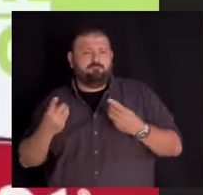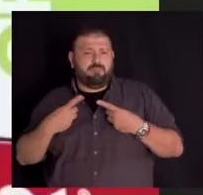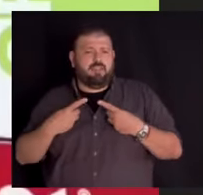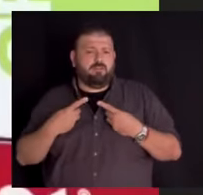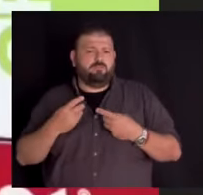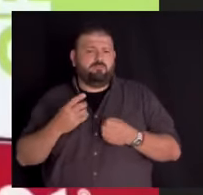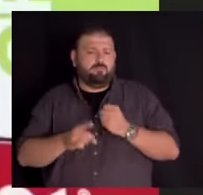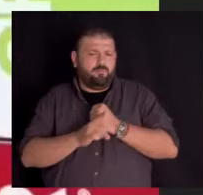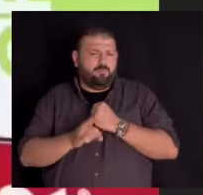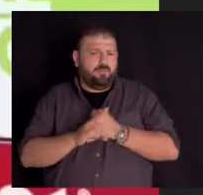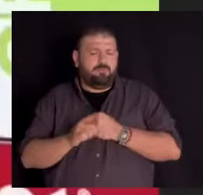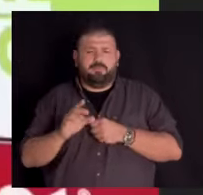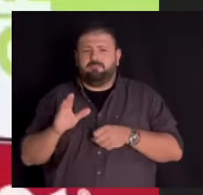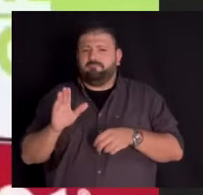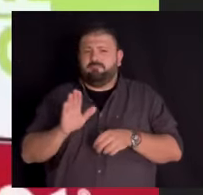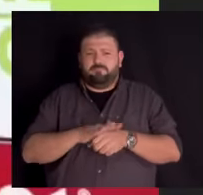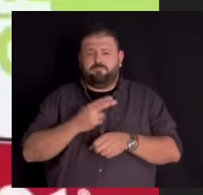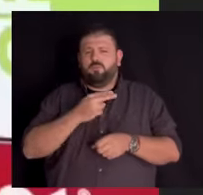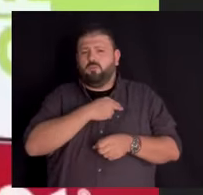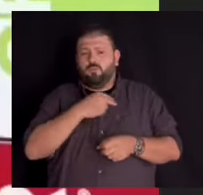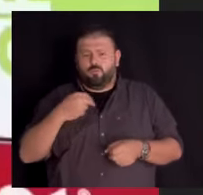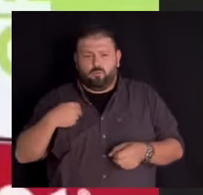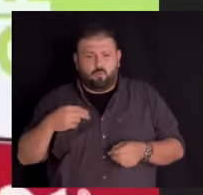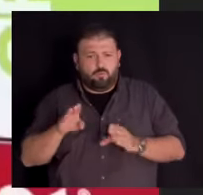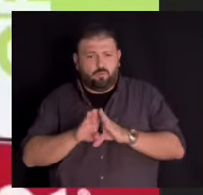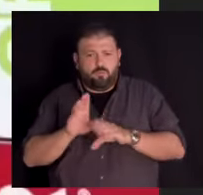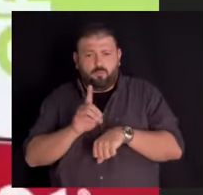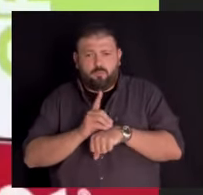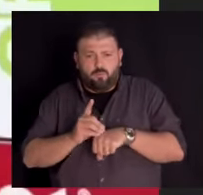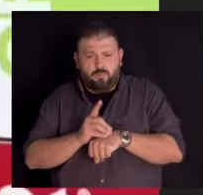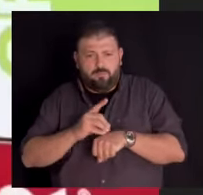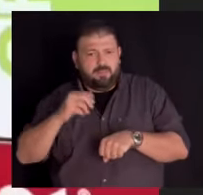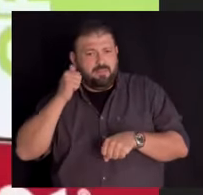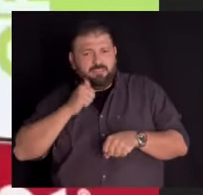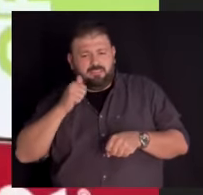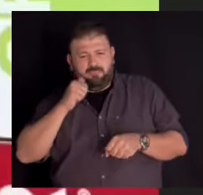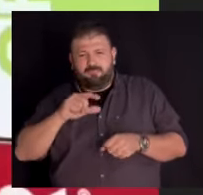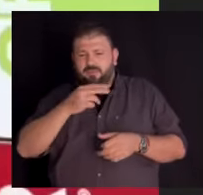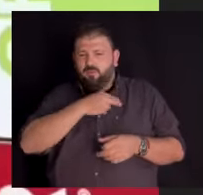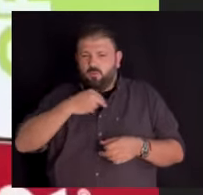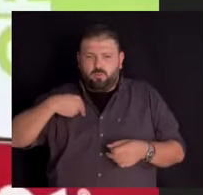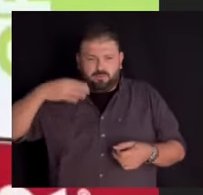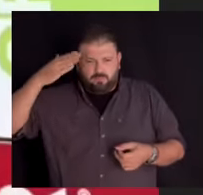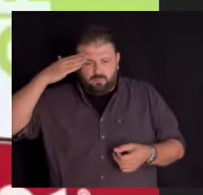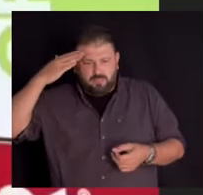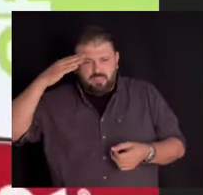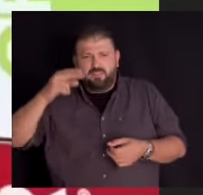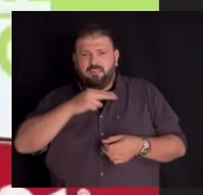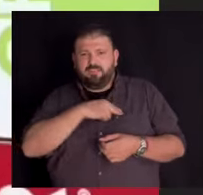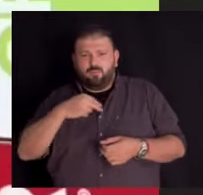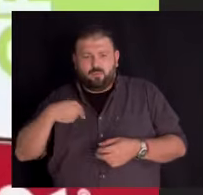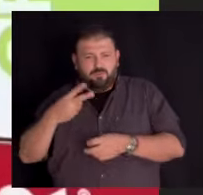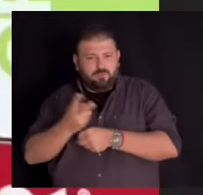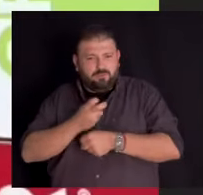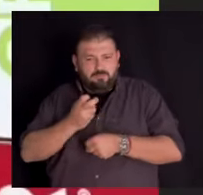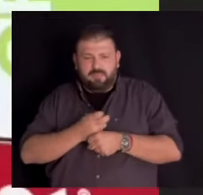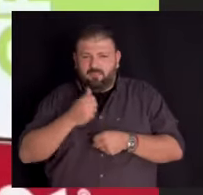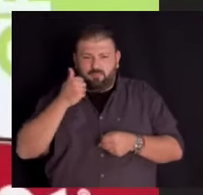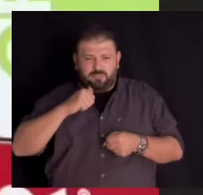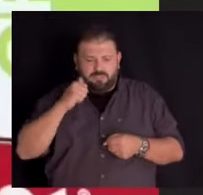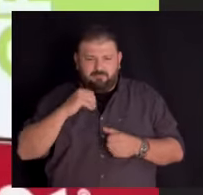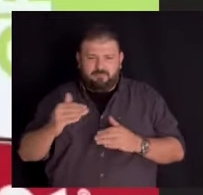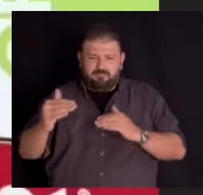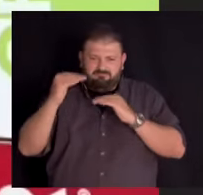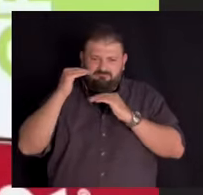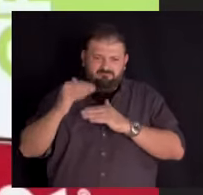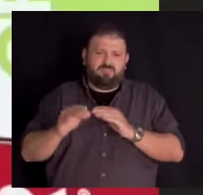cuentas, nosotros como diamantes, nuestra misión es que a nuestros líderes, que nuestros invitados sean exitosos, que encuentren